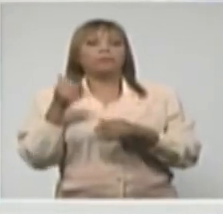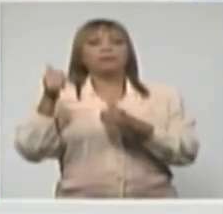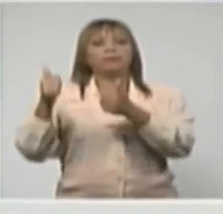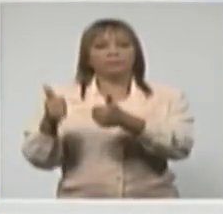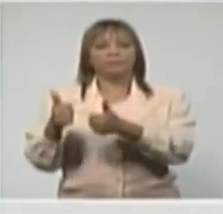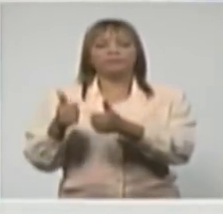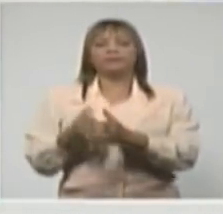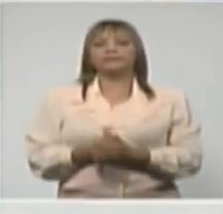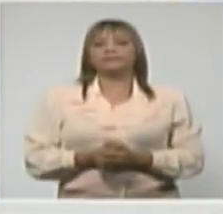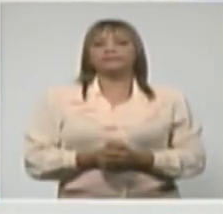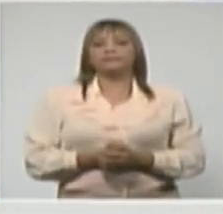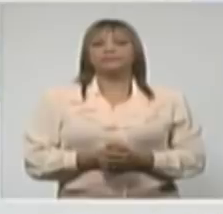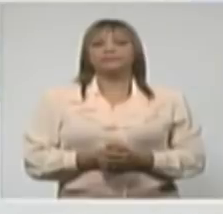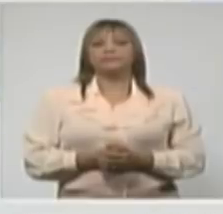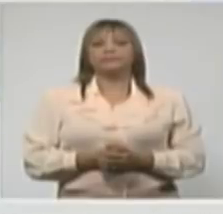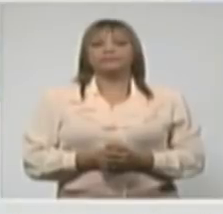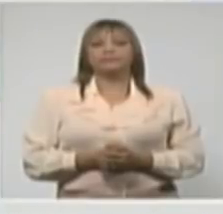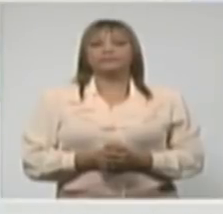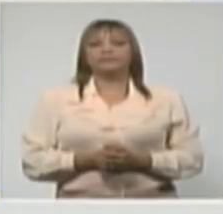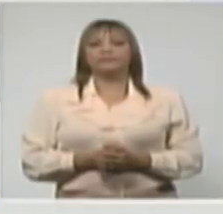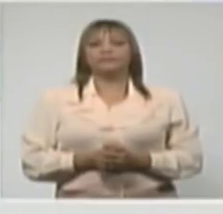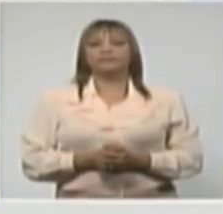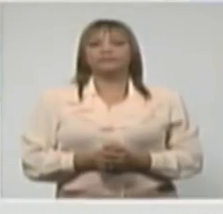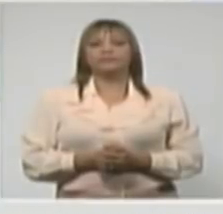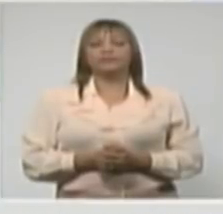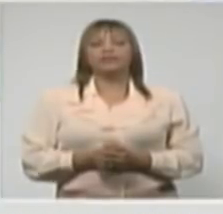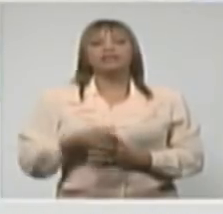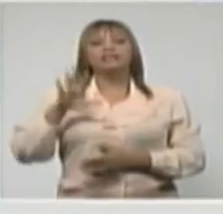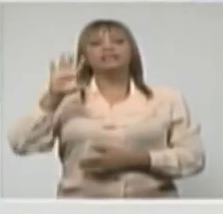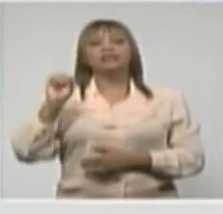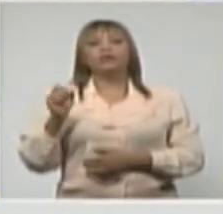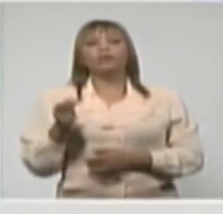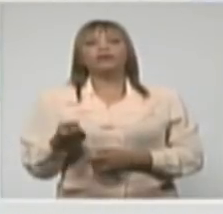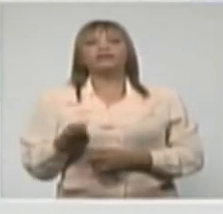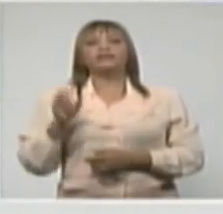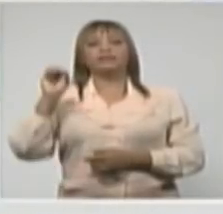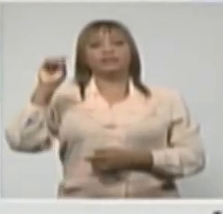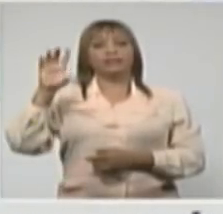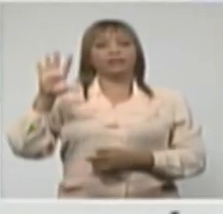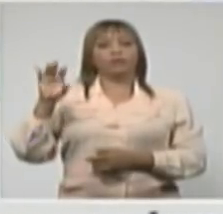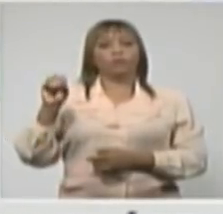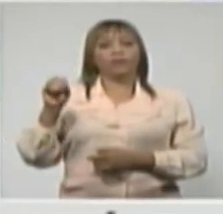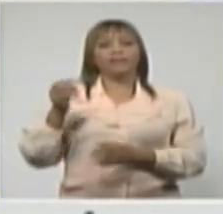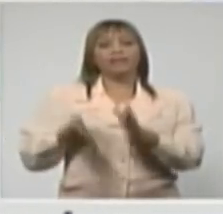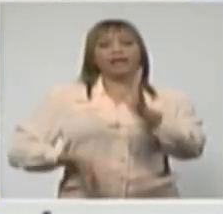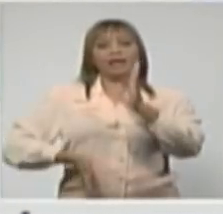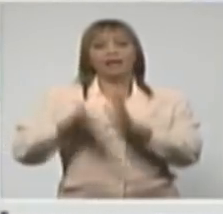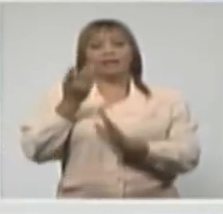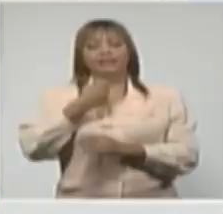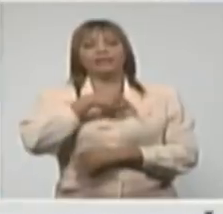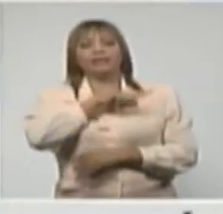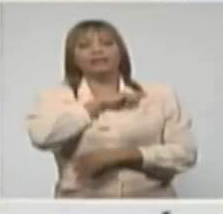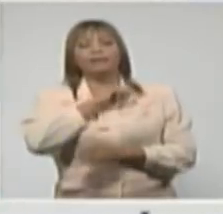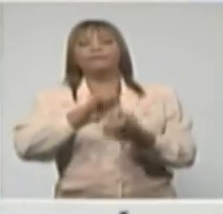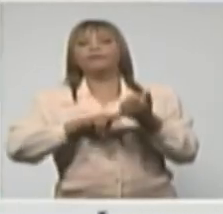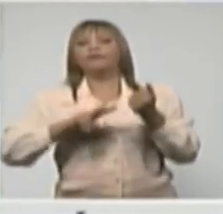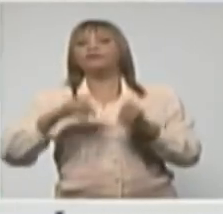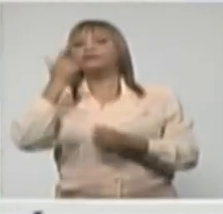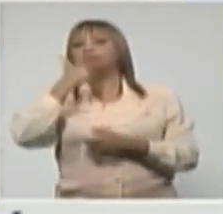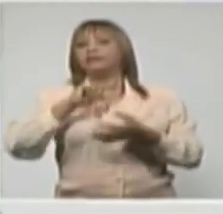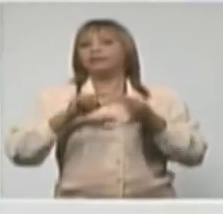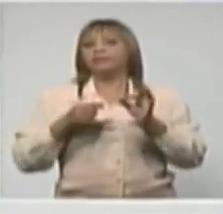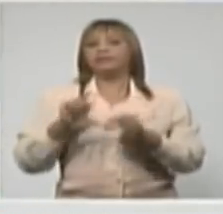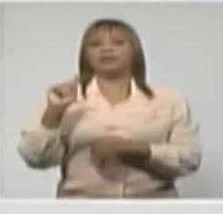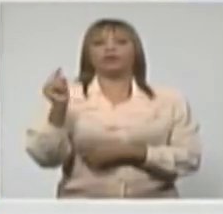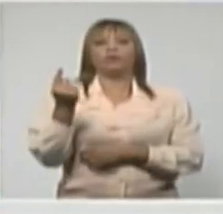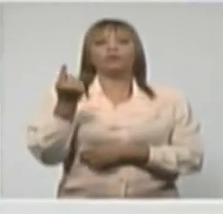personas. Estas 50 altas del día de ayer fueron de la provincia de Artemisa 1, de